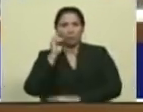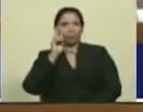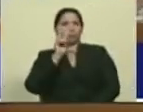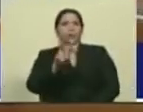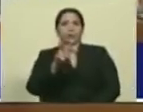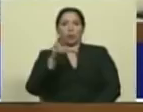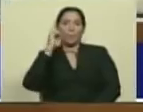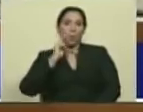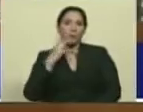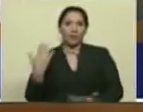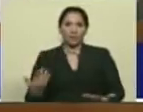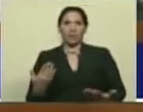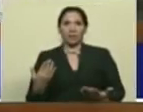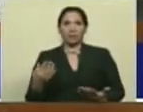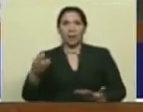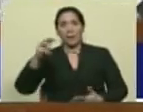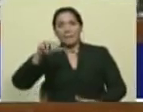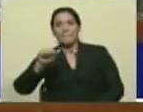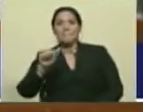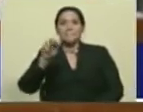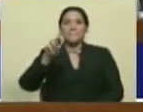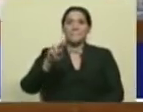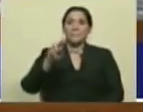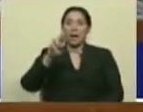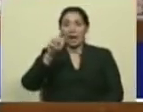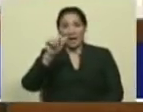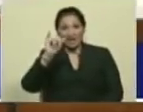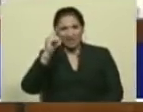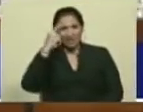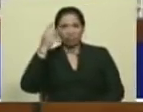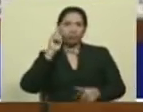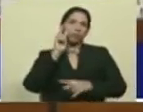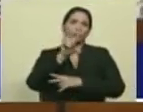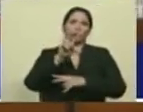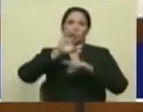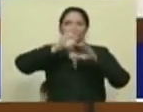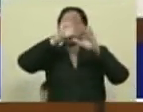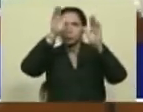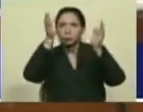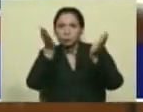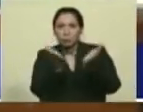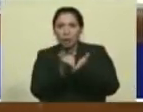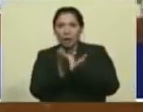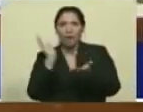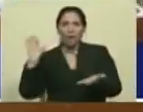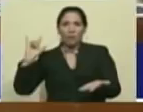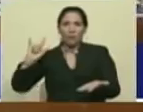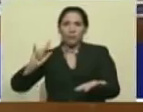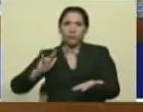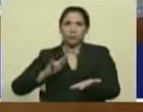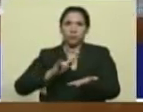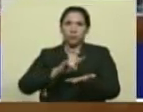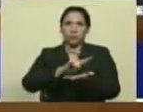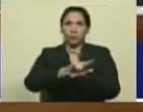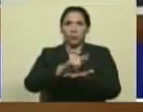bolivariana, martiana, una visión continental, fue venir a Cuba.